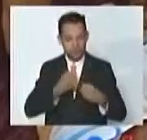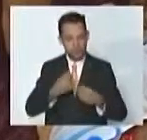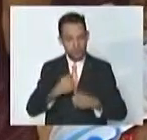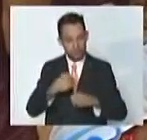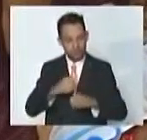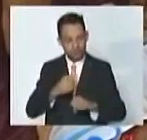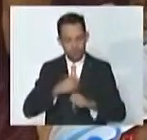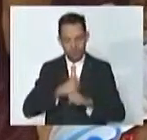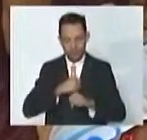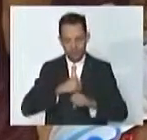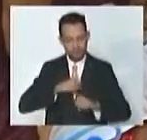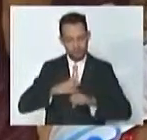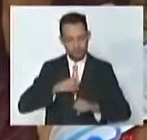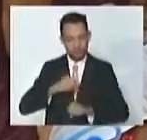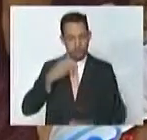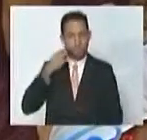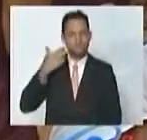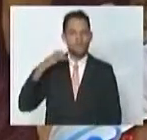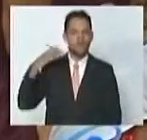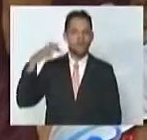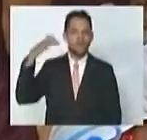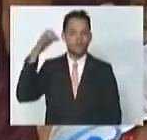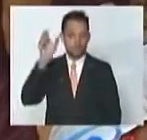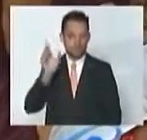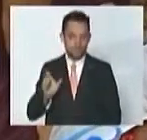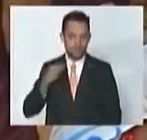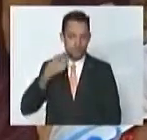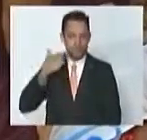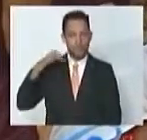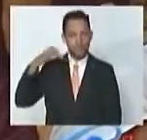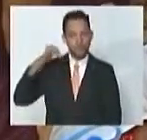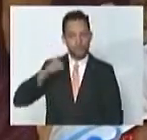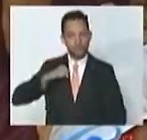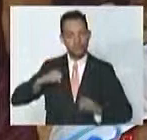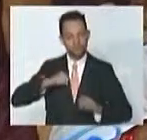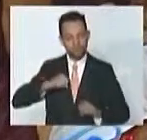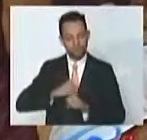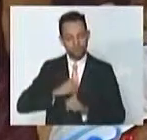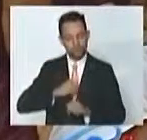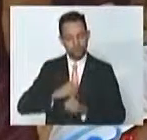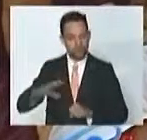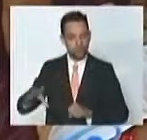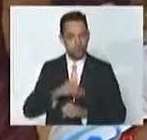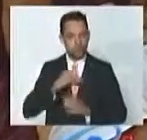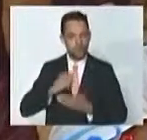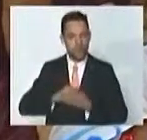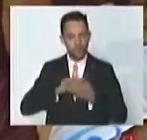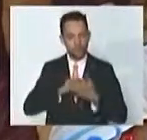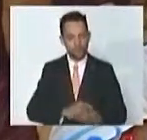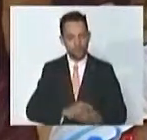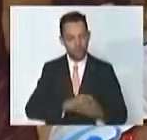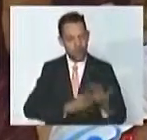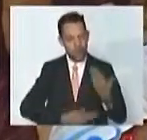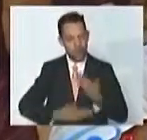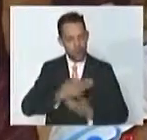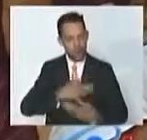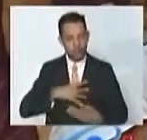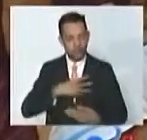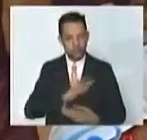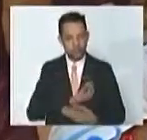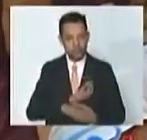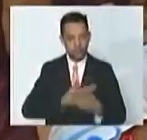terapéutico, profesional y ético, pues debe buscar de la ayuda de todos ellos. Cuando yo abrí el parque